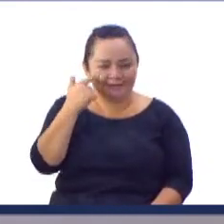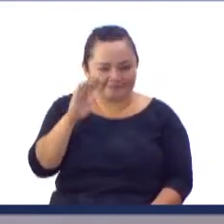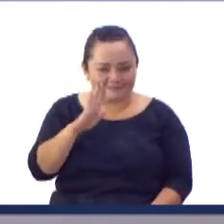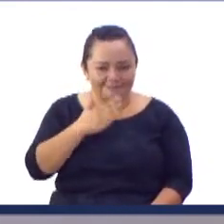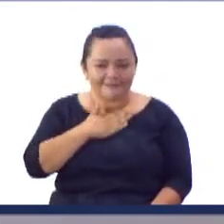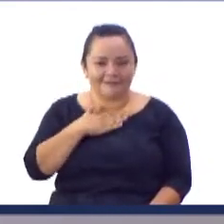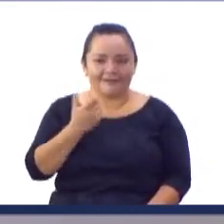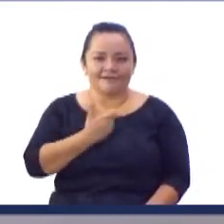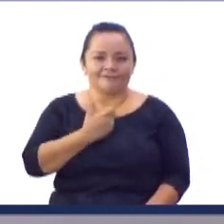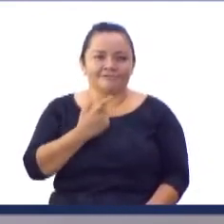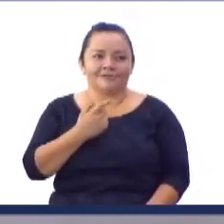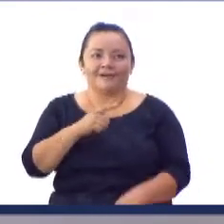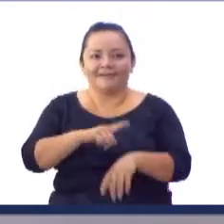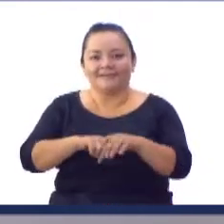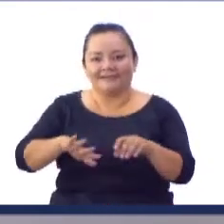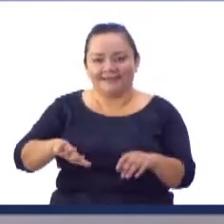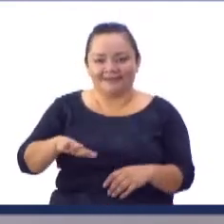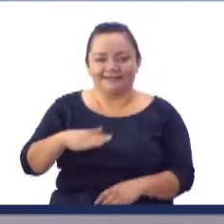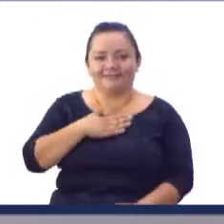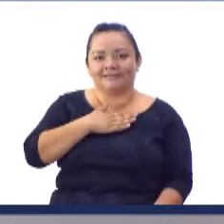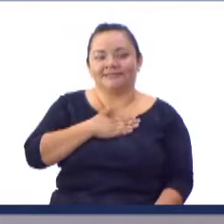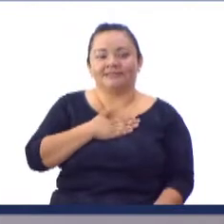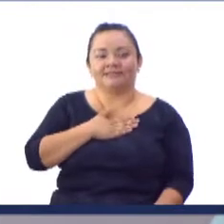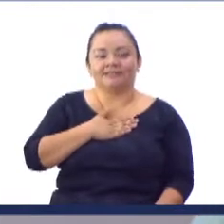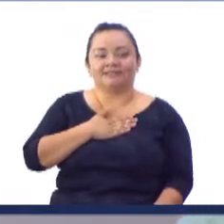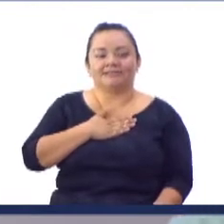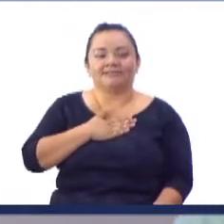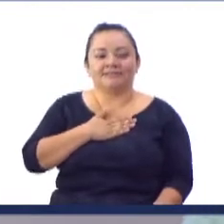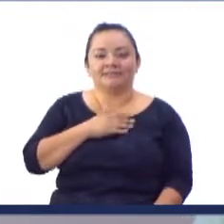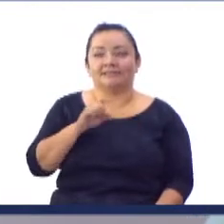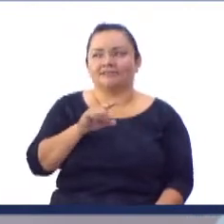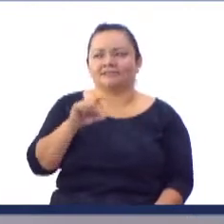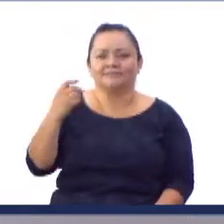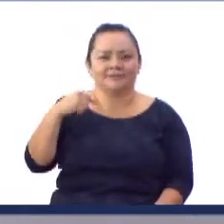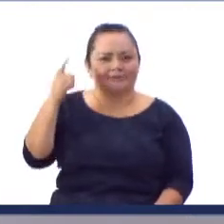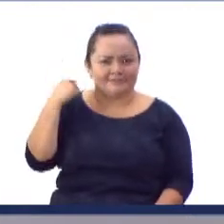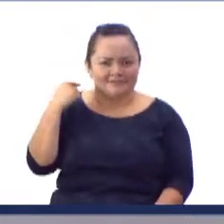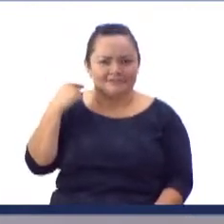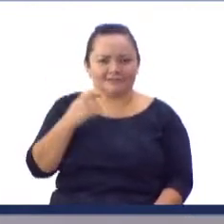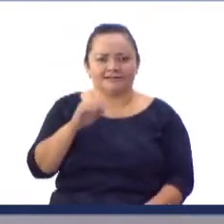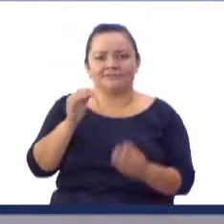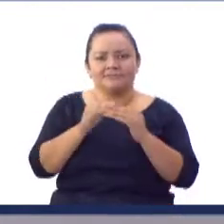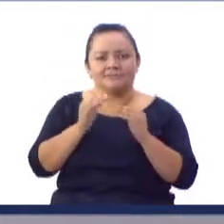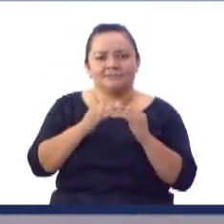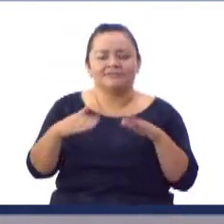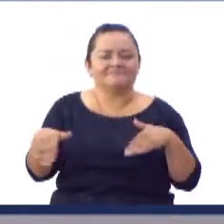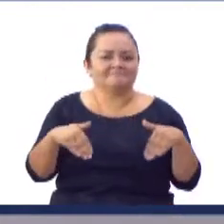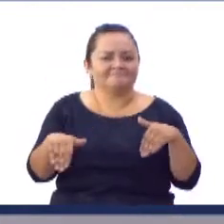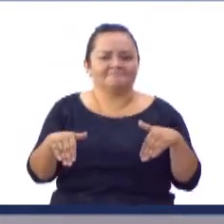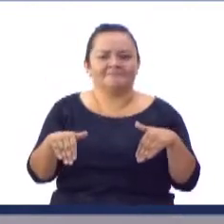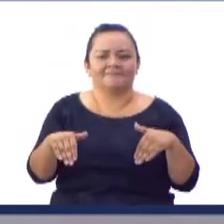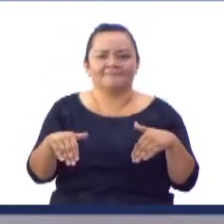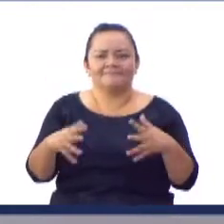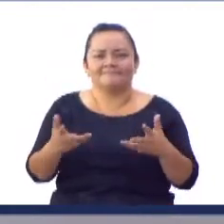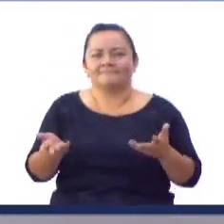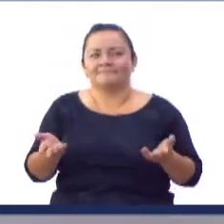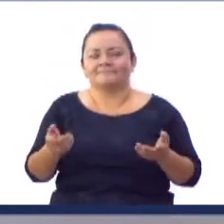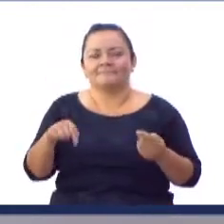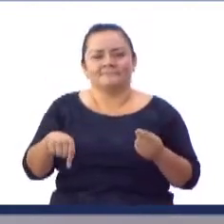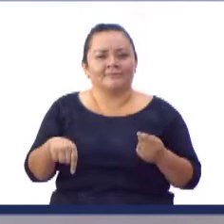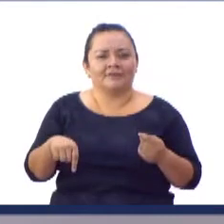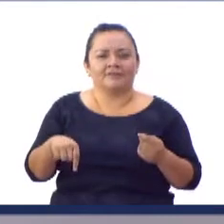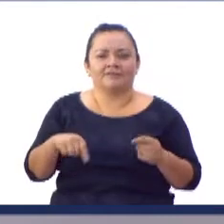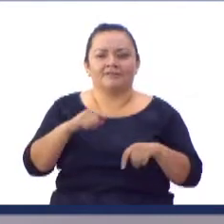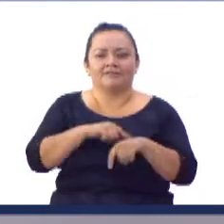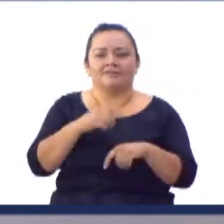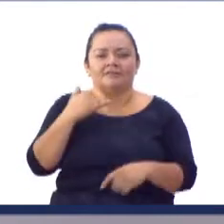a veces como hemos estado saliendo a veces tarde acá en los cultos en la semana pasada que estuvo en actividades también entonces cuando ya son la hora